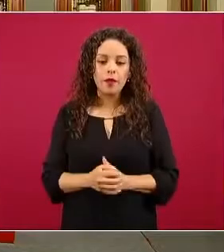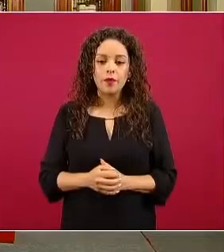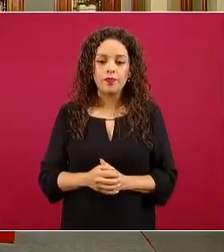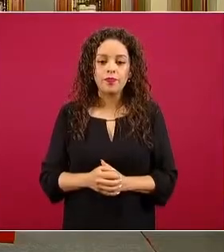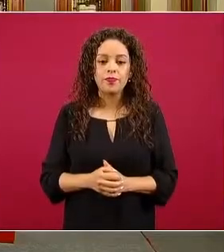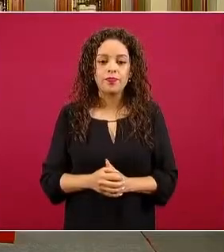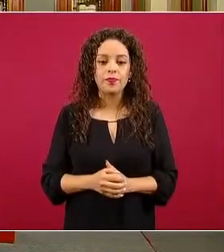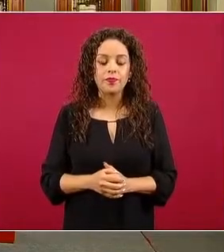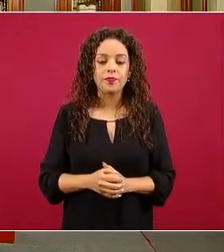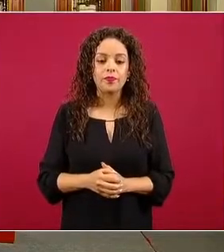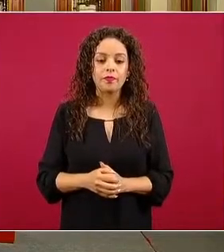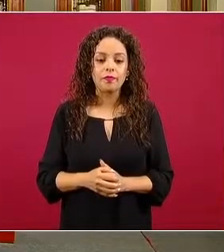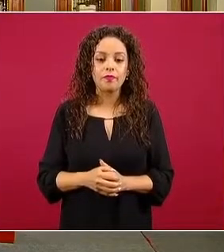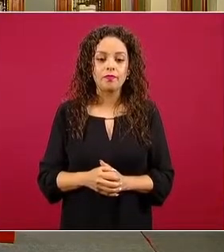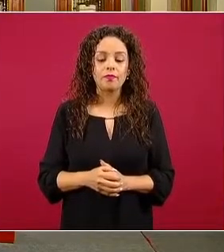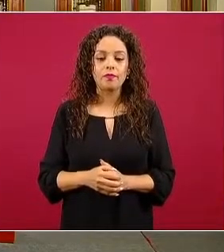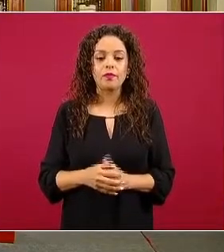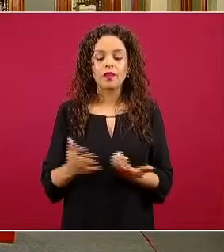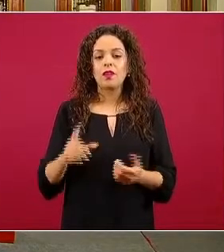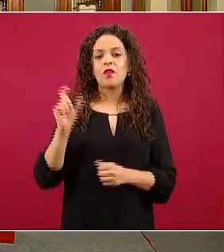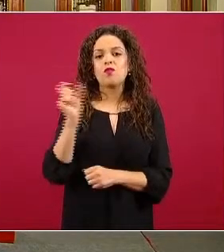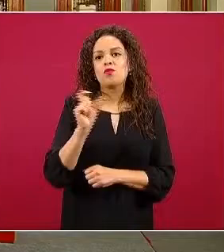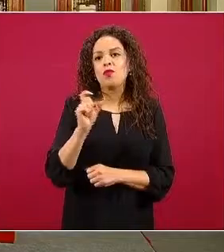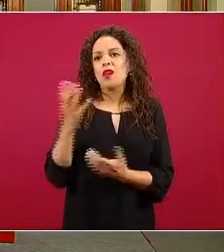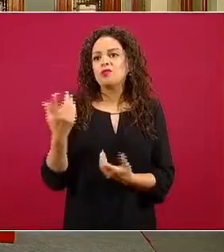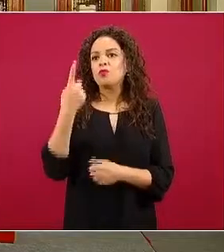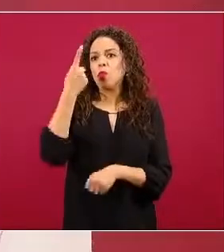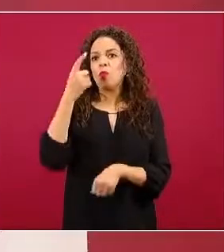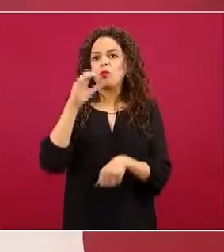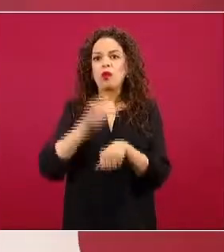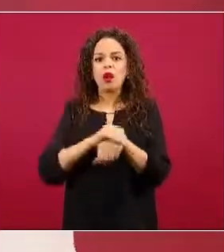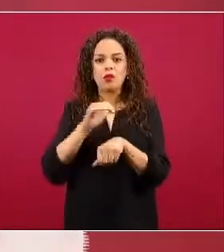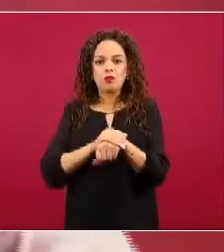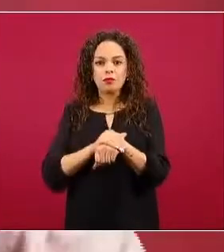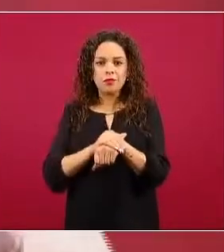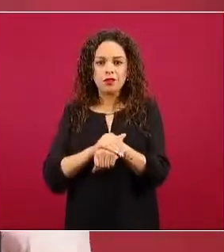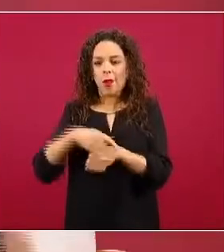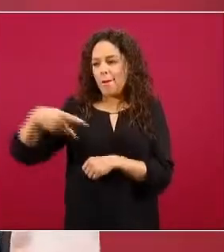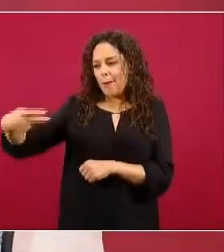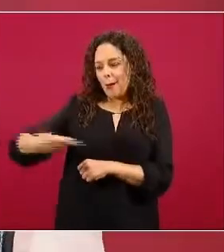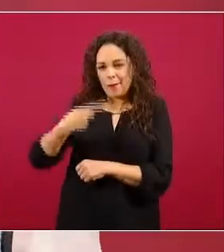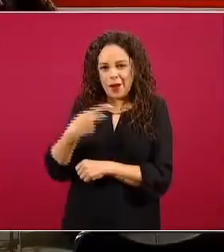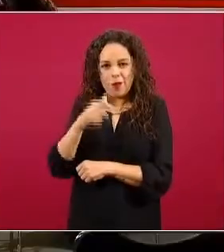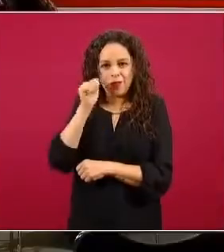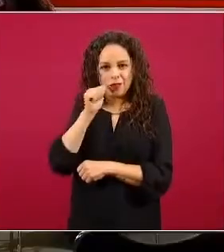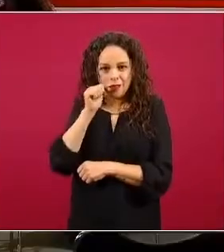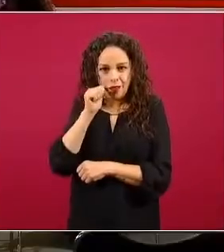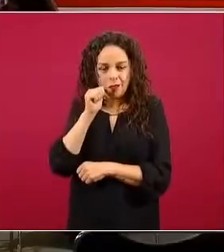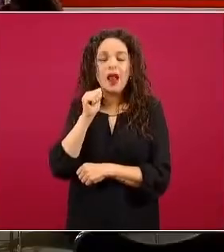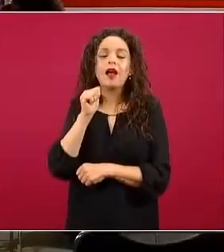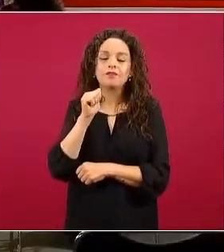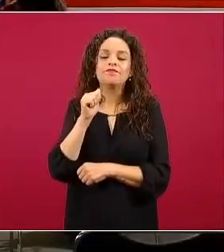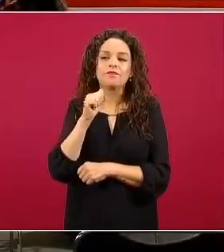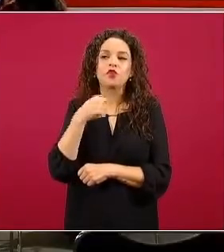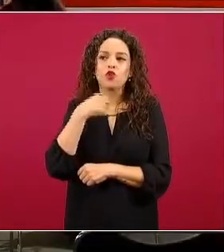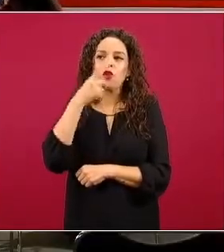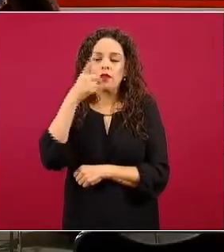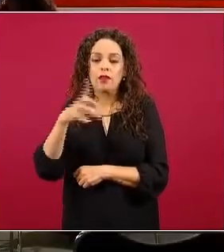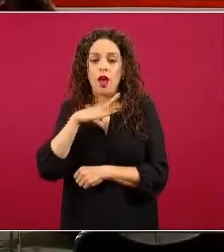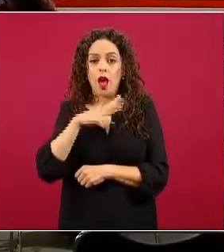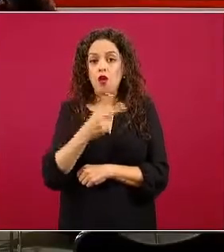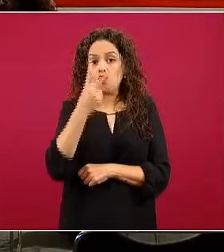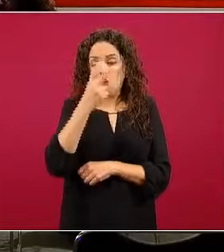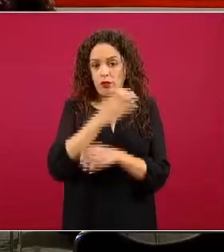Cada que alguien, alguna amiga, amigo me hace más o menos la misma pregunta, les digo, es que hay dos posibilidades, ¿sí? Una